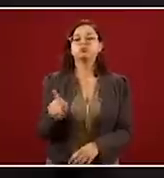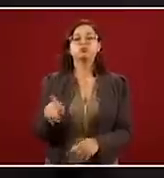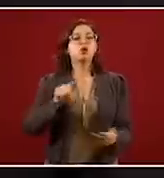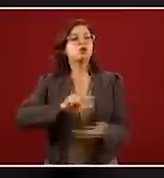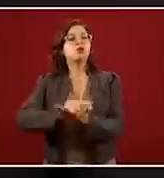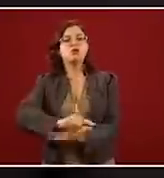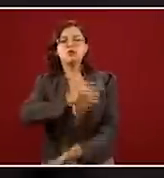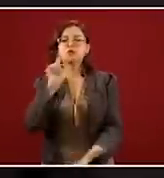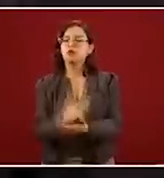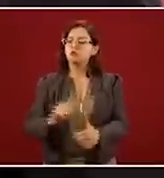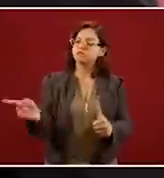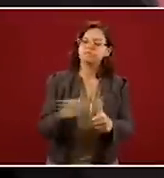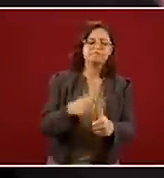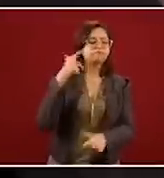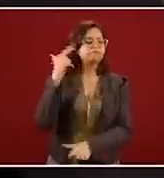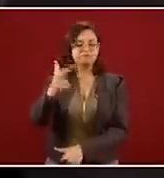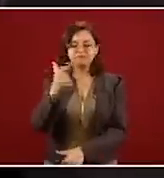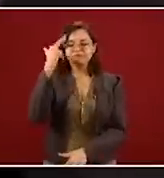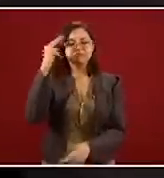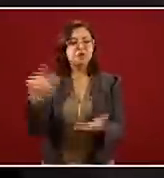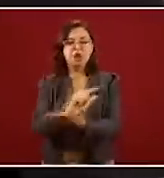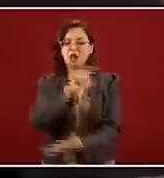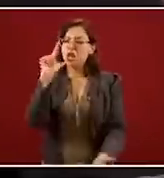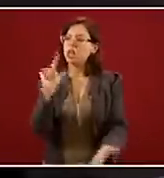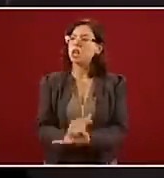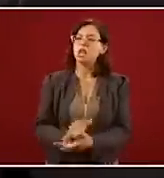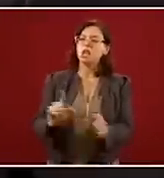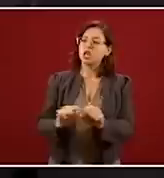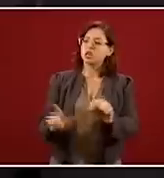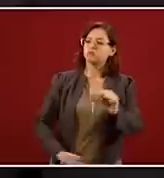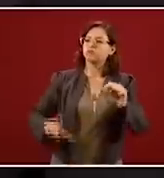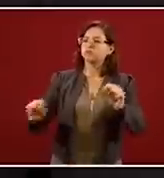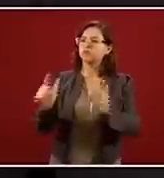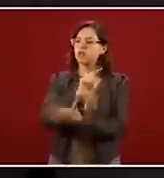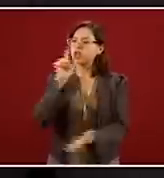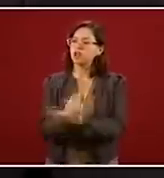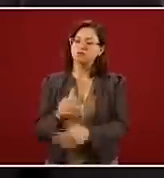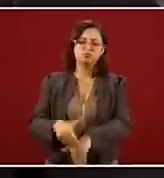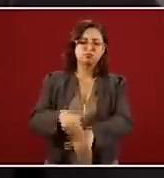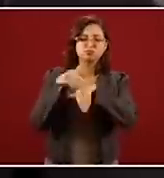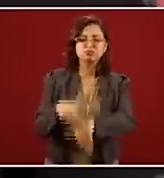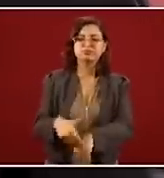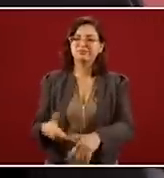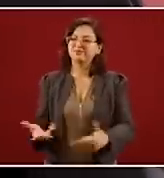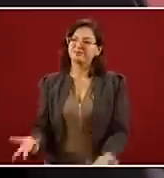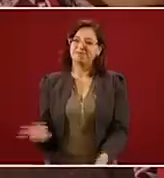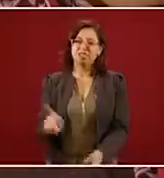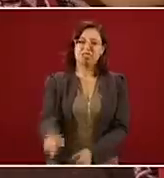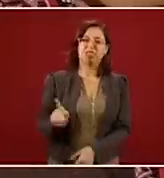¿no? La ley es la ley, el Estado de Derecho, cuando era el Estado de